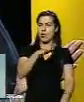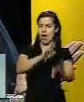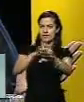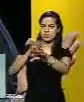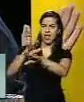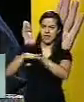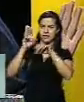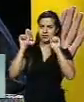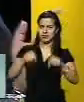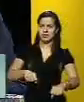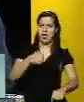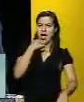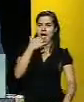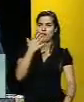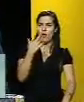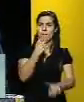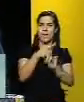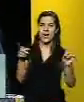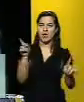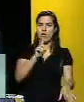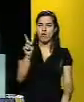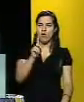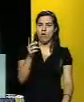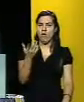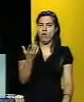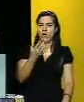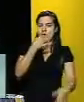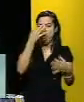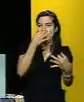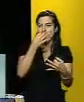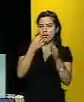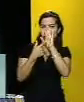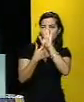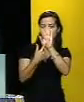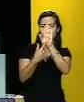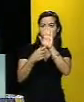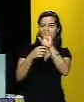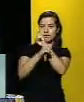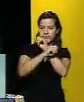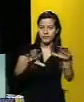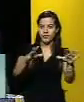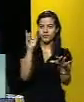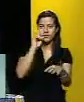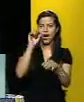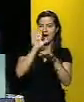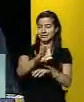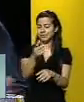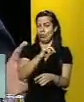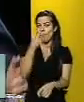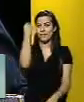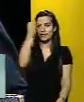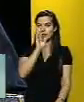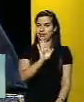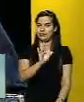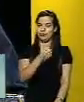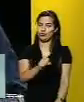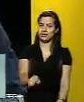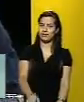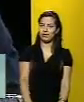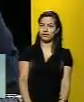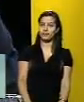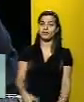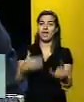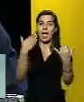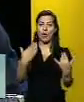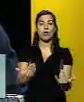algo, pero no lo que vino. Lo que vino no se lo esperaban. Y ha venido una arremetida